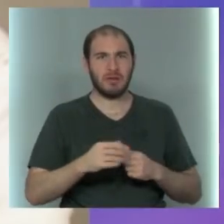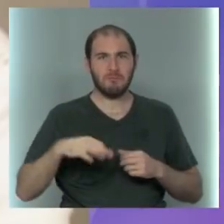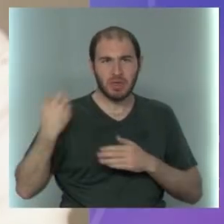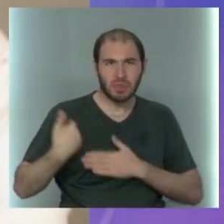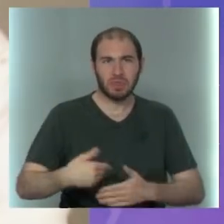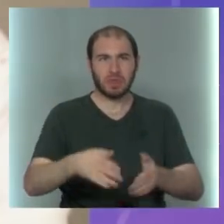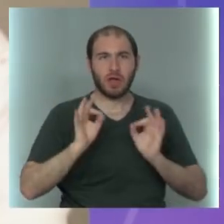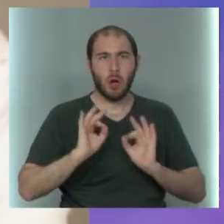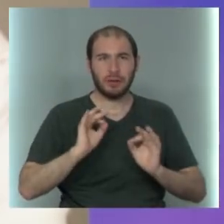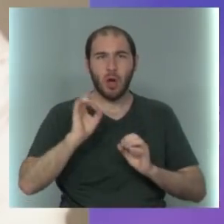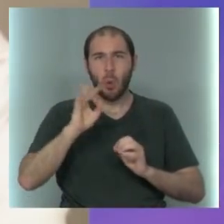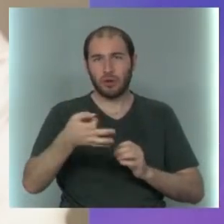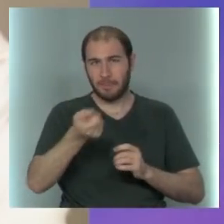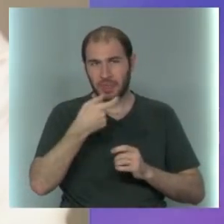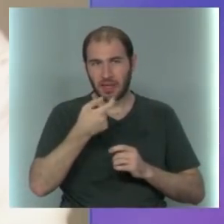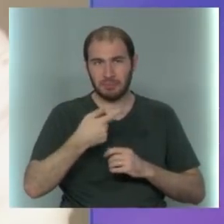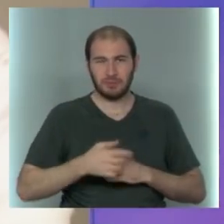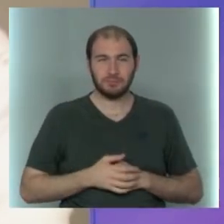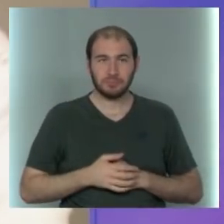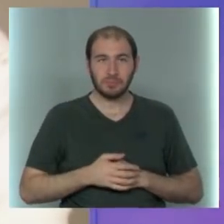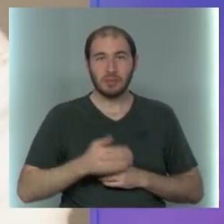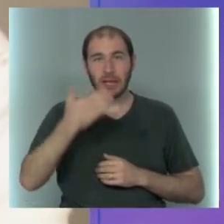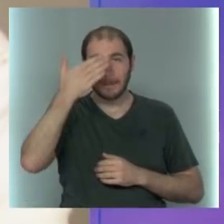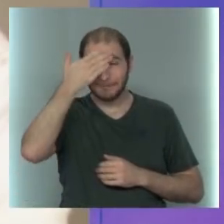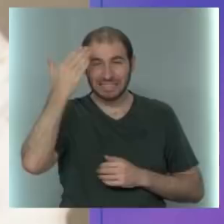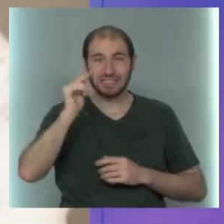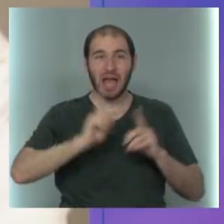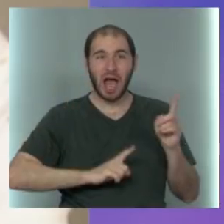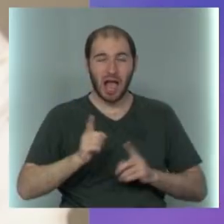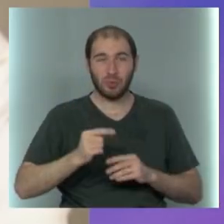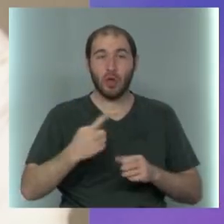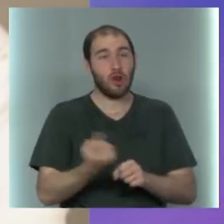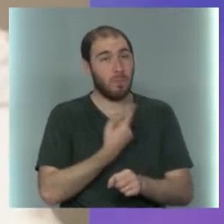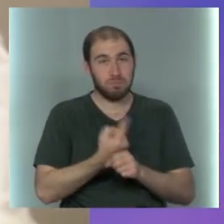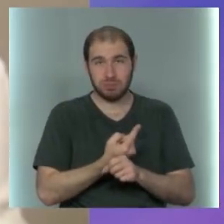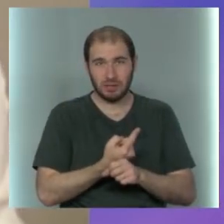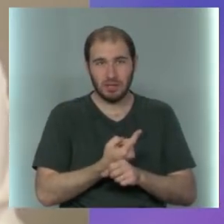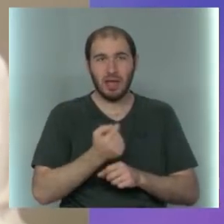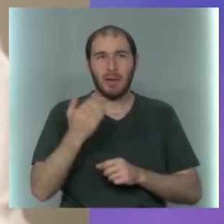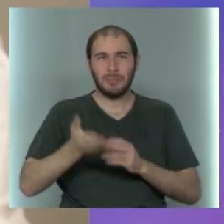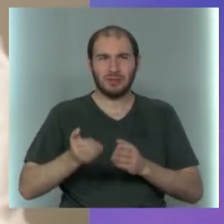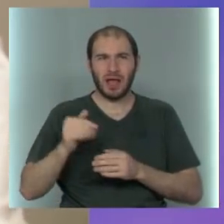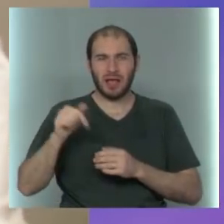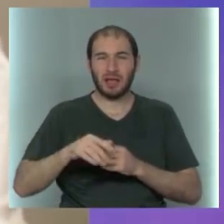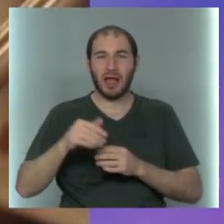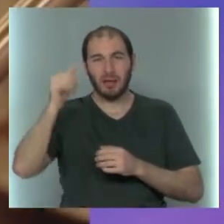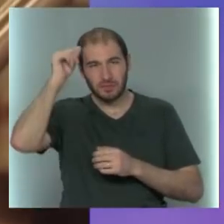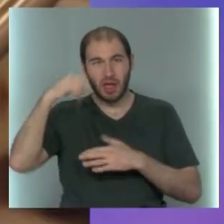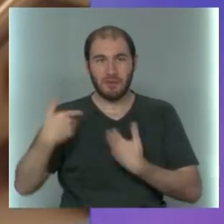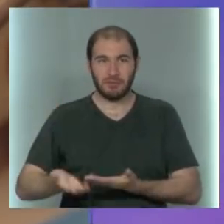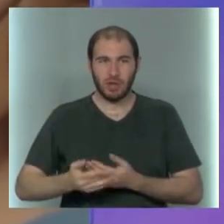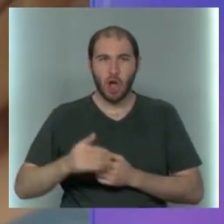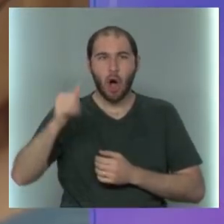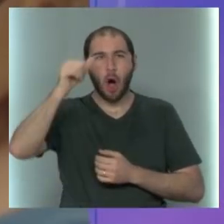su vida solamente tomando medicación. En aquellos pacientes que hemos perdido esa posibilidad son aquellos que se van a beneficiar por la cirugía. La